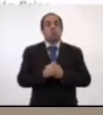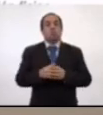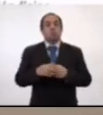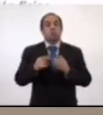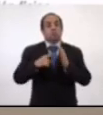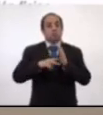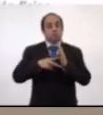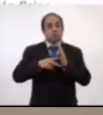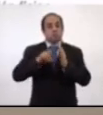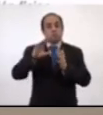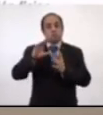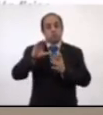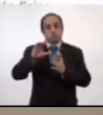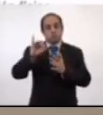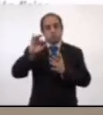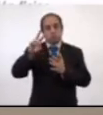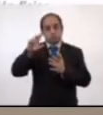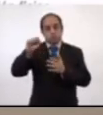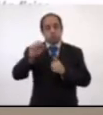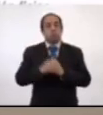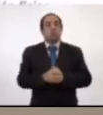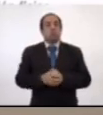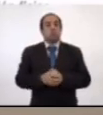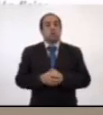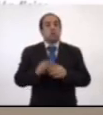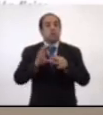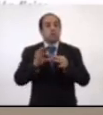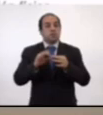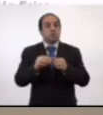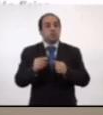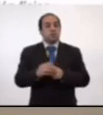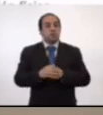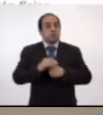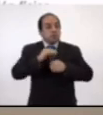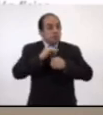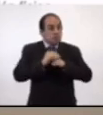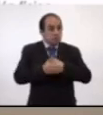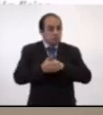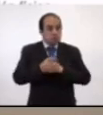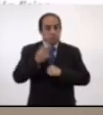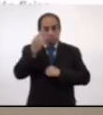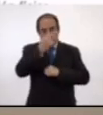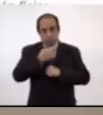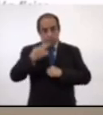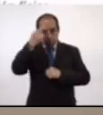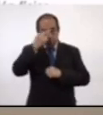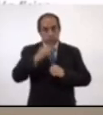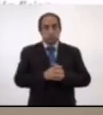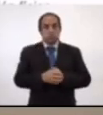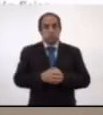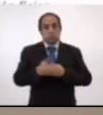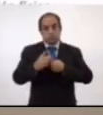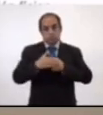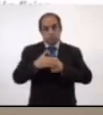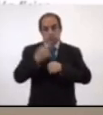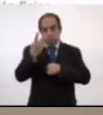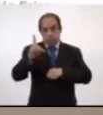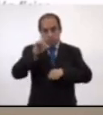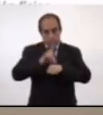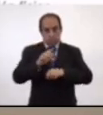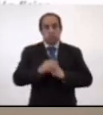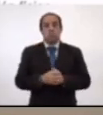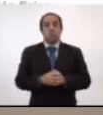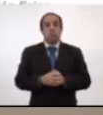Civiles y se nos informó que estarán concluyendo estas revisiones en los próximos 2